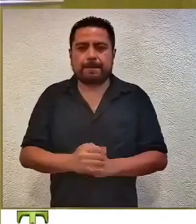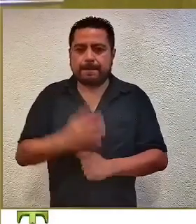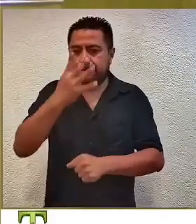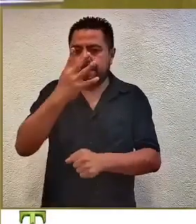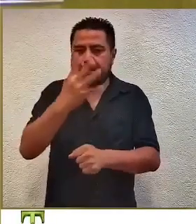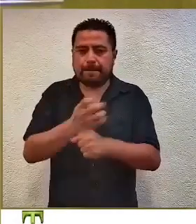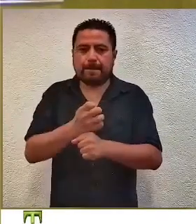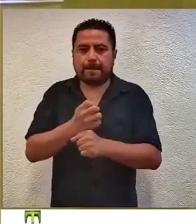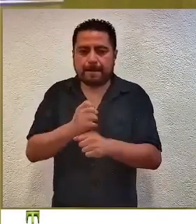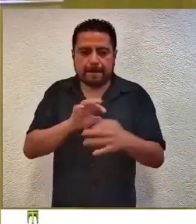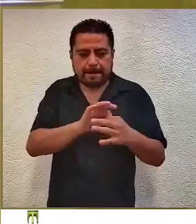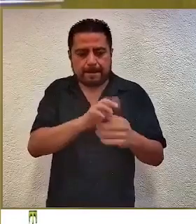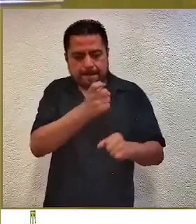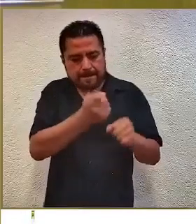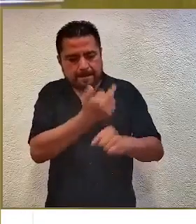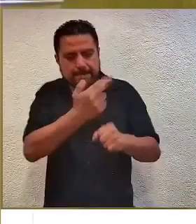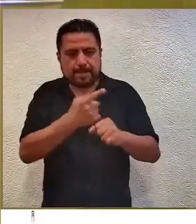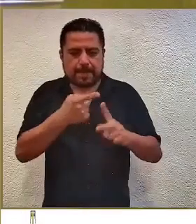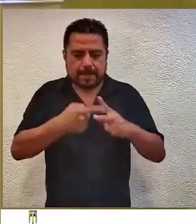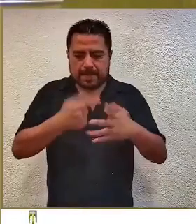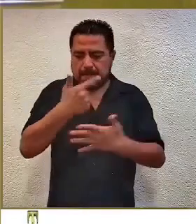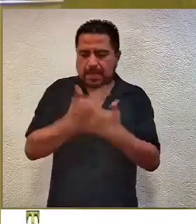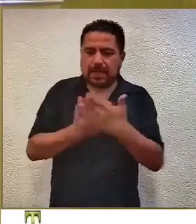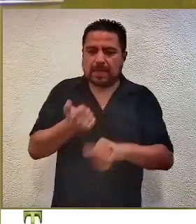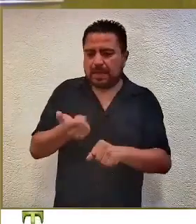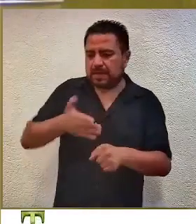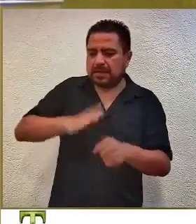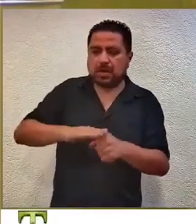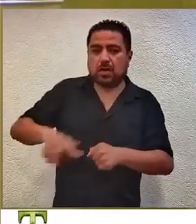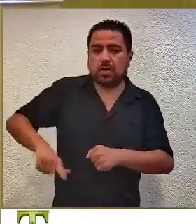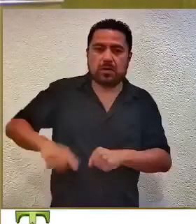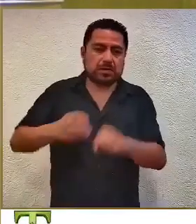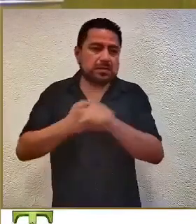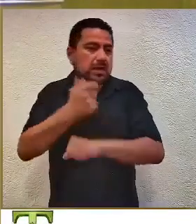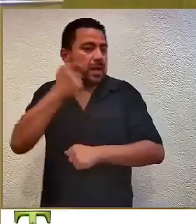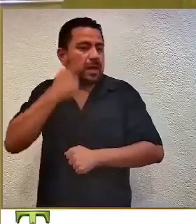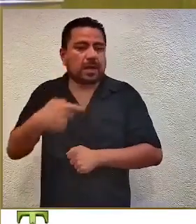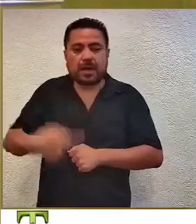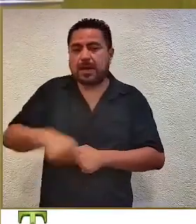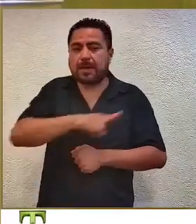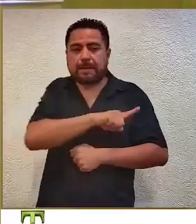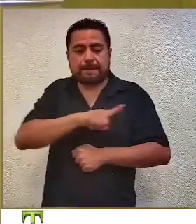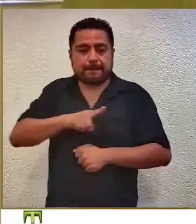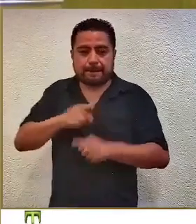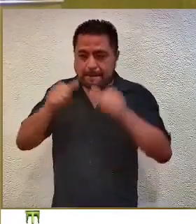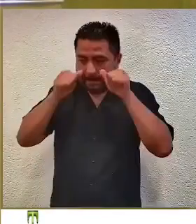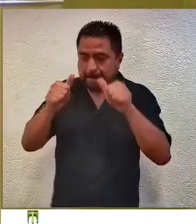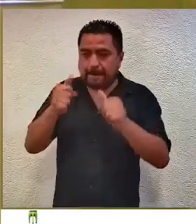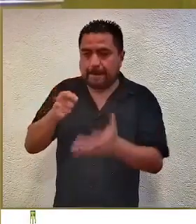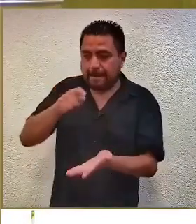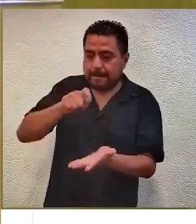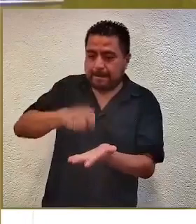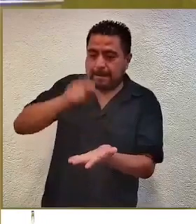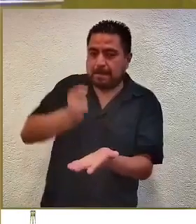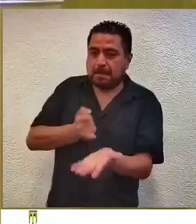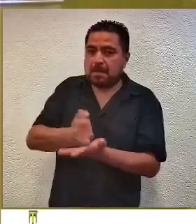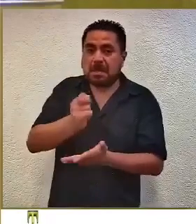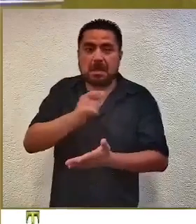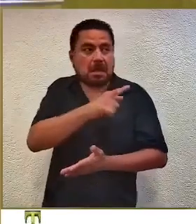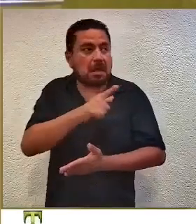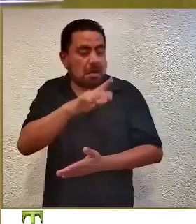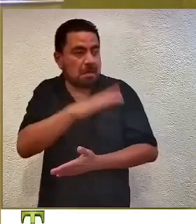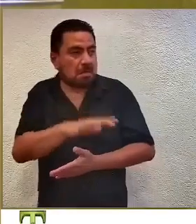Cuarto, se vincula a la Secretaría de Finanzas y Administración del Gobierno del Estado de Guerrero para dar cumplimiento a la sentencia en caso de negativa de la autoridad